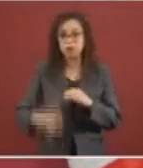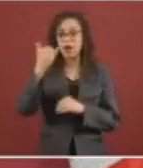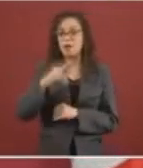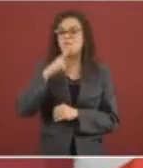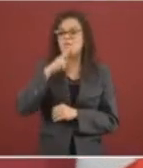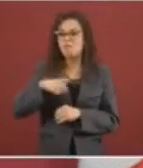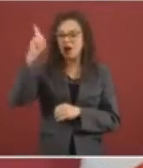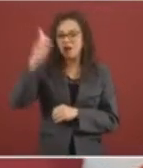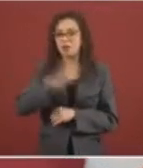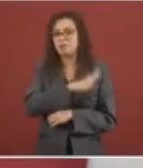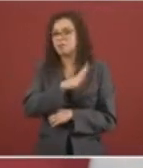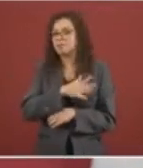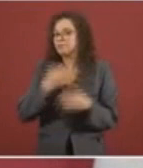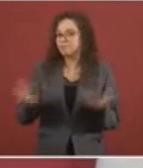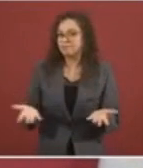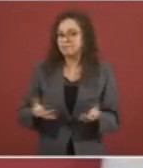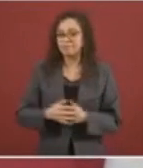calidad,